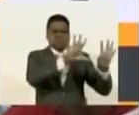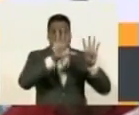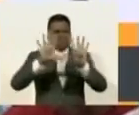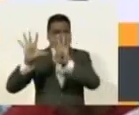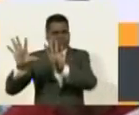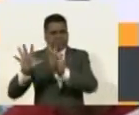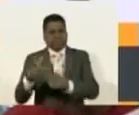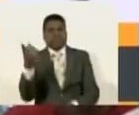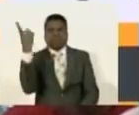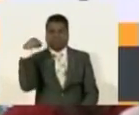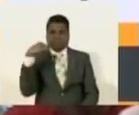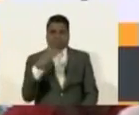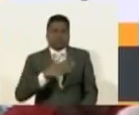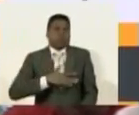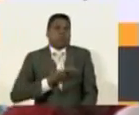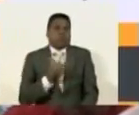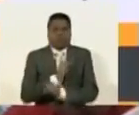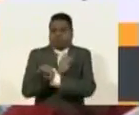pero no podía.